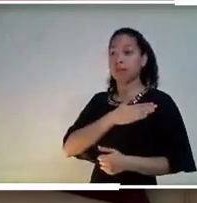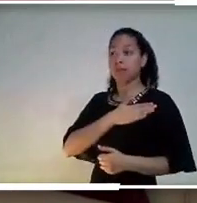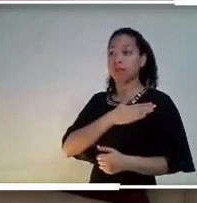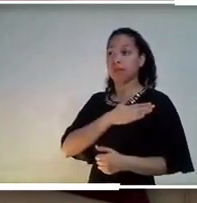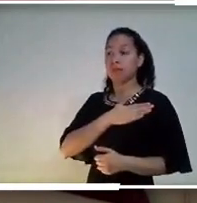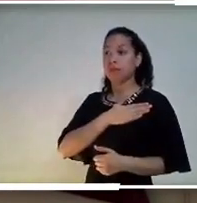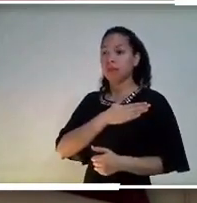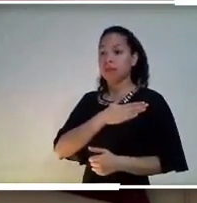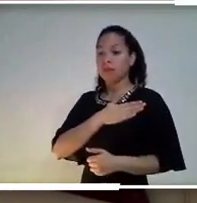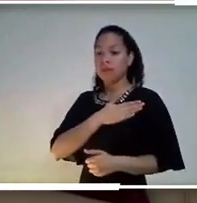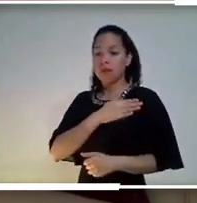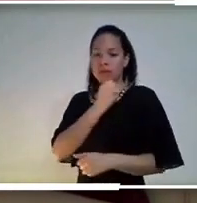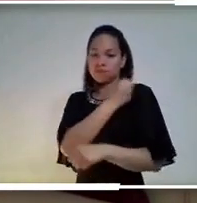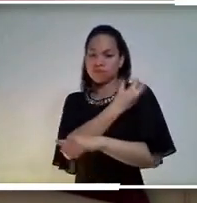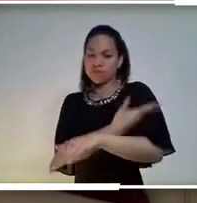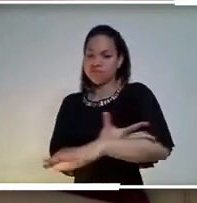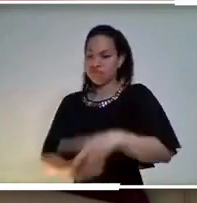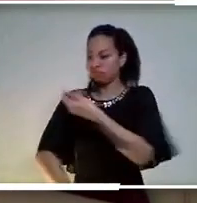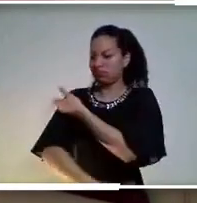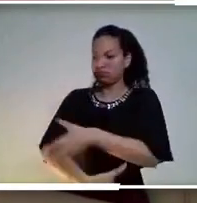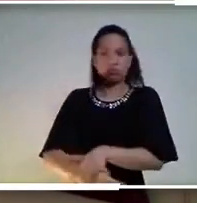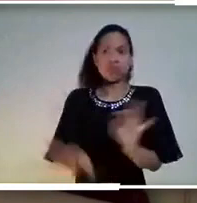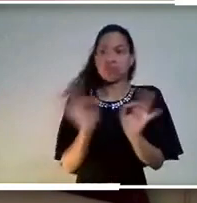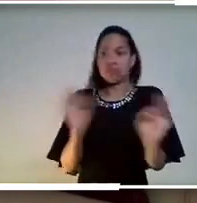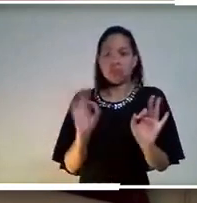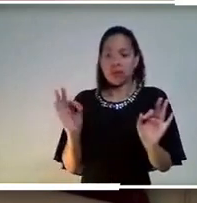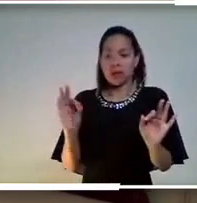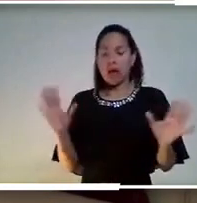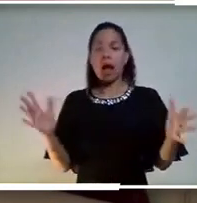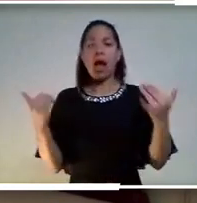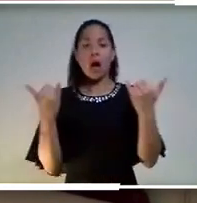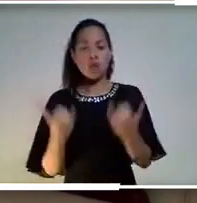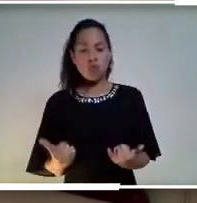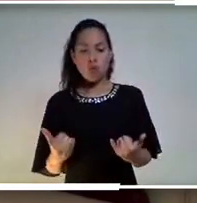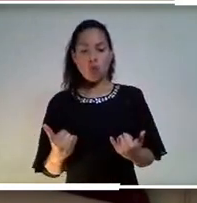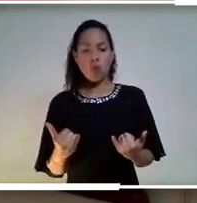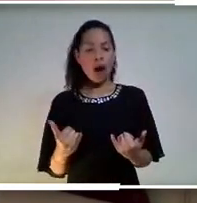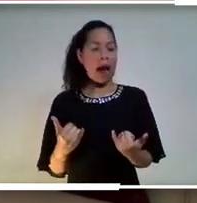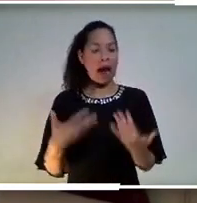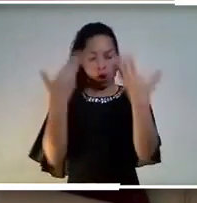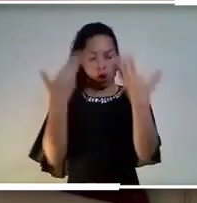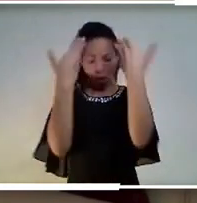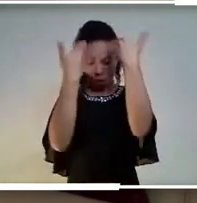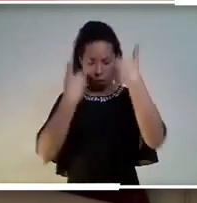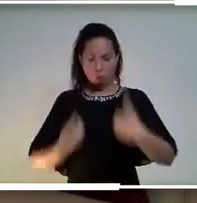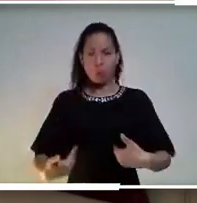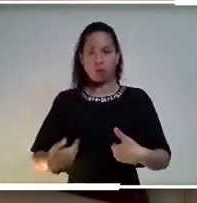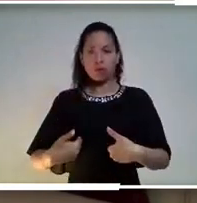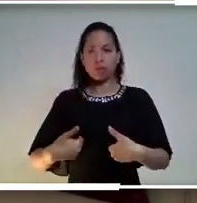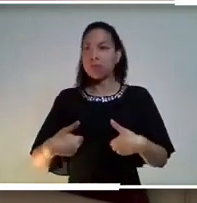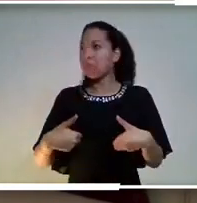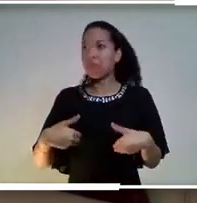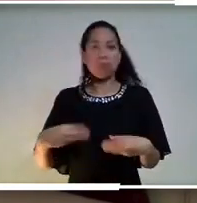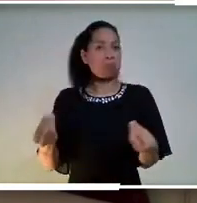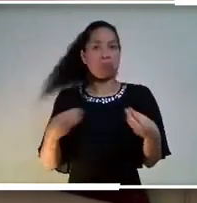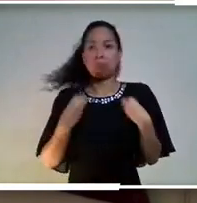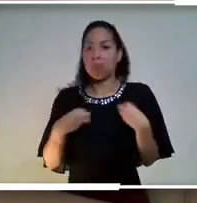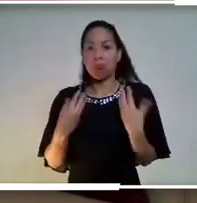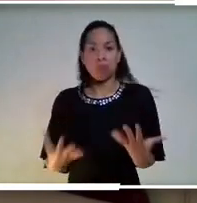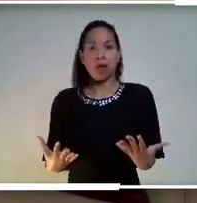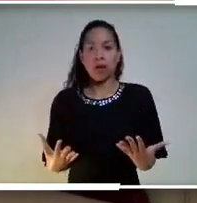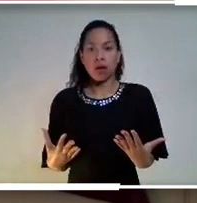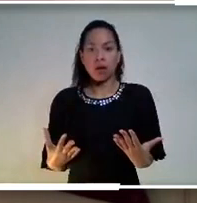energía regresa a dios y ese cuerpo inerte hecho de los elementos del polvo se va desintegrando